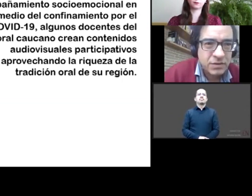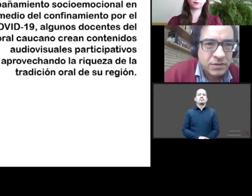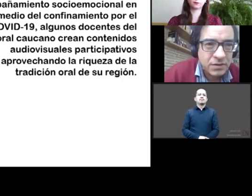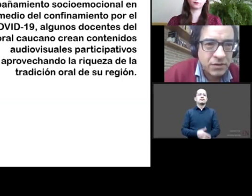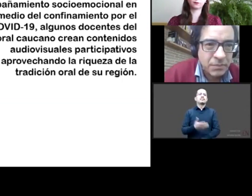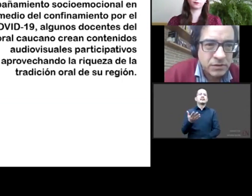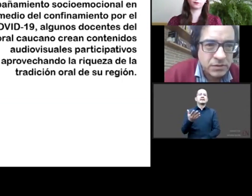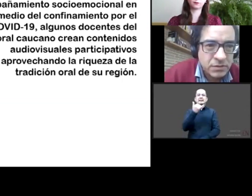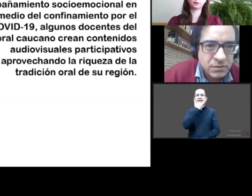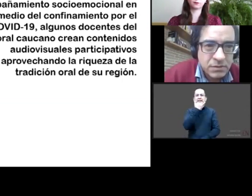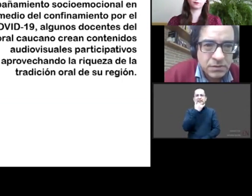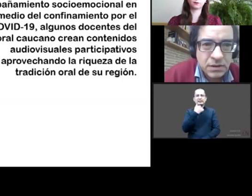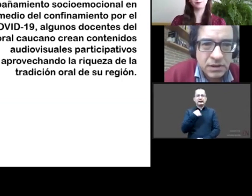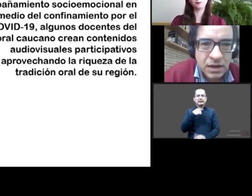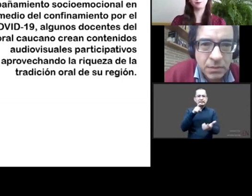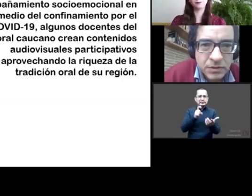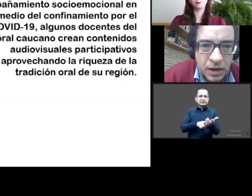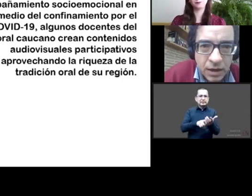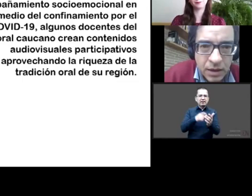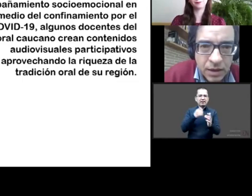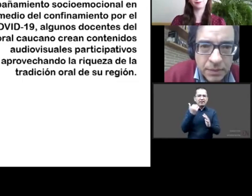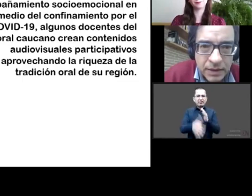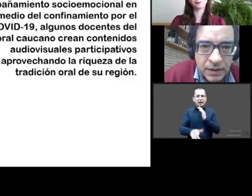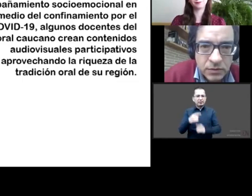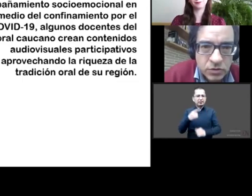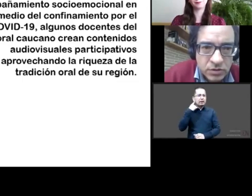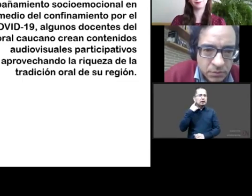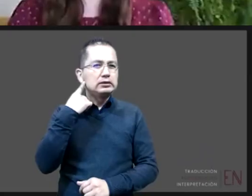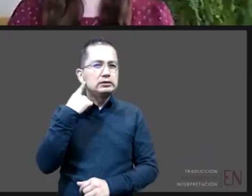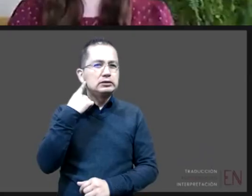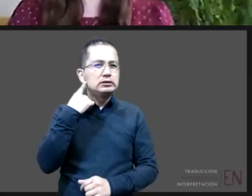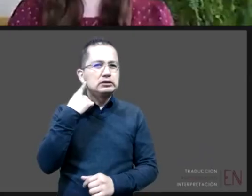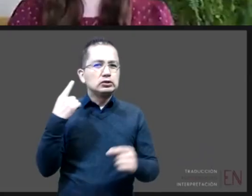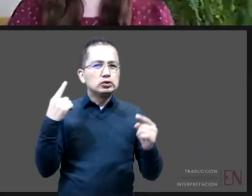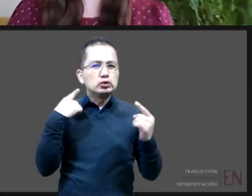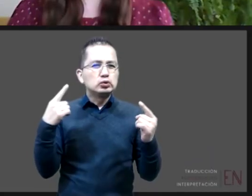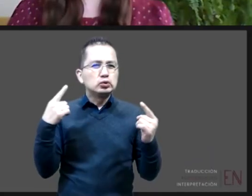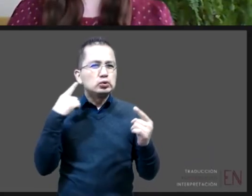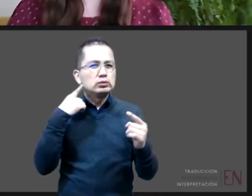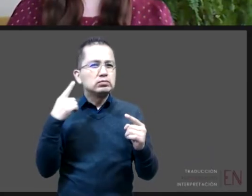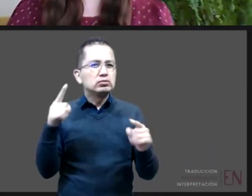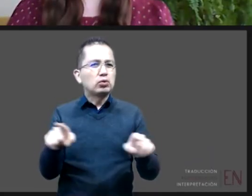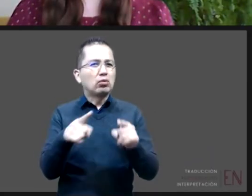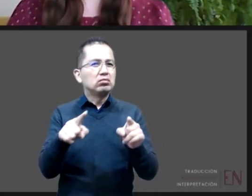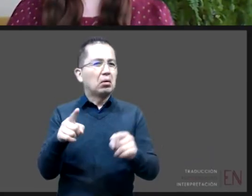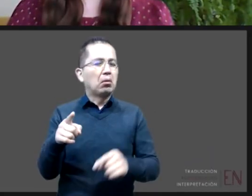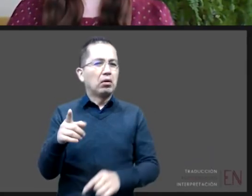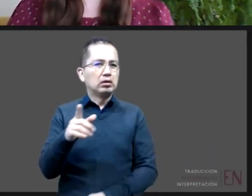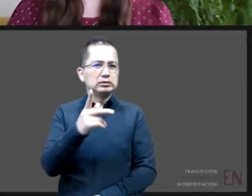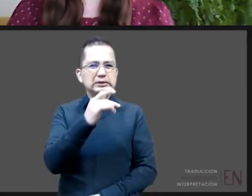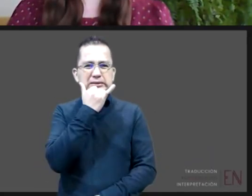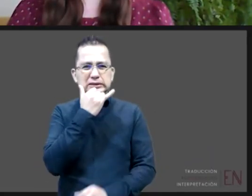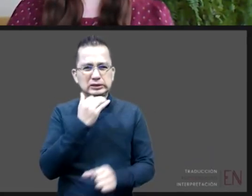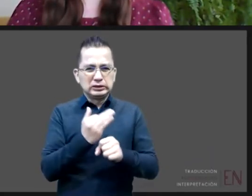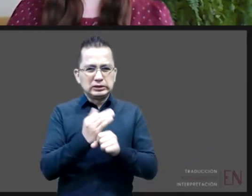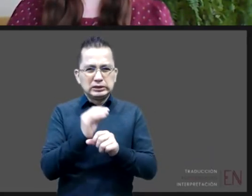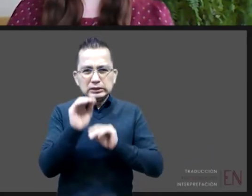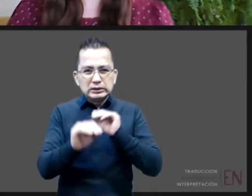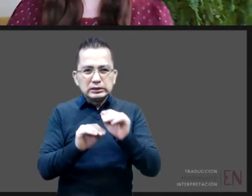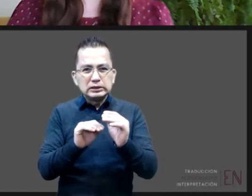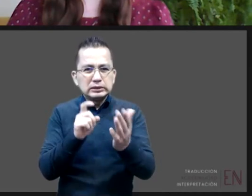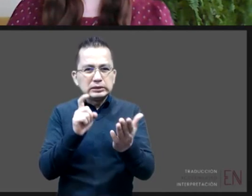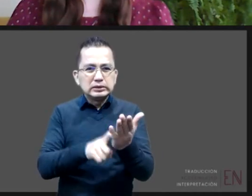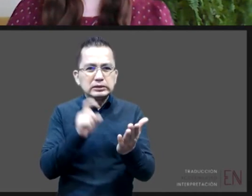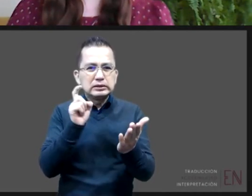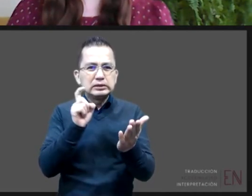sonido. Oh, lo lamento. Y ahí vamos a perder nuestro tiempo. Perdón, trato de hacerlo teniendo eso en cuenta. Ya me lo